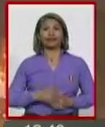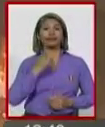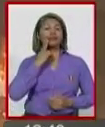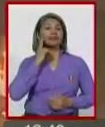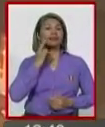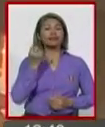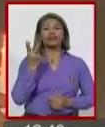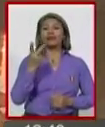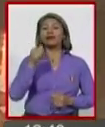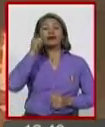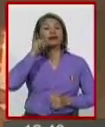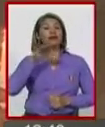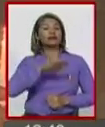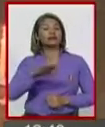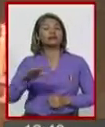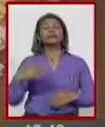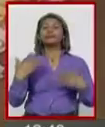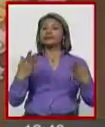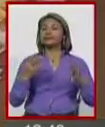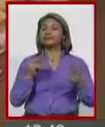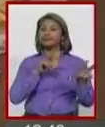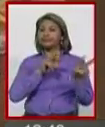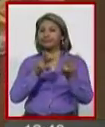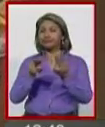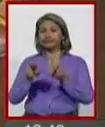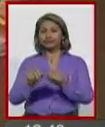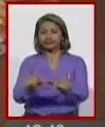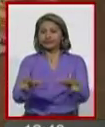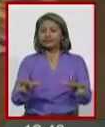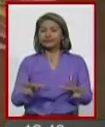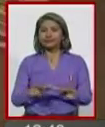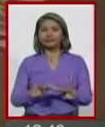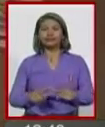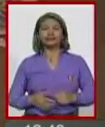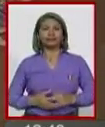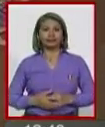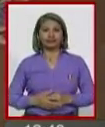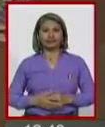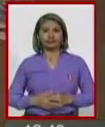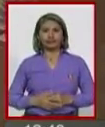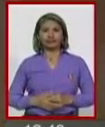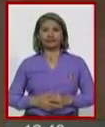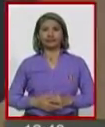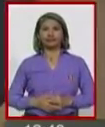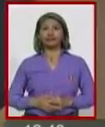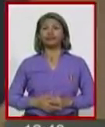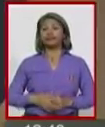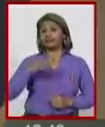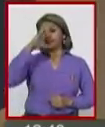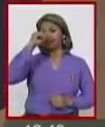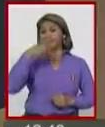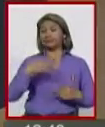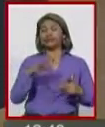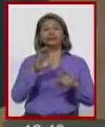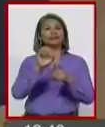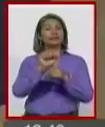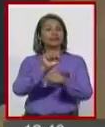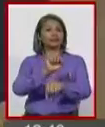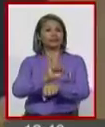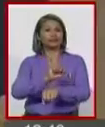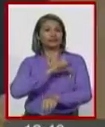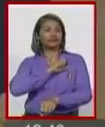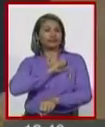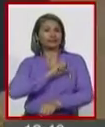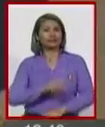orfandad quedan dos menores quienes también se encontraban en el lugar cuando sucedió el brutal hecho. El agresor fue aprehendido por la